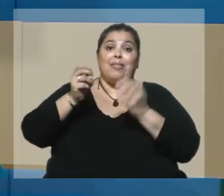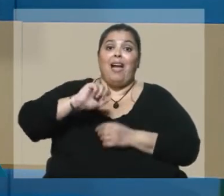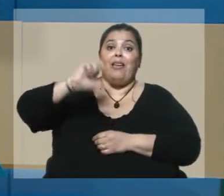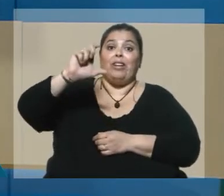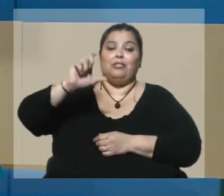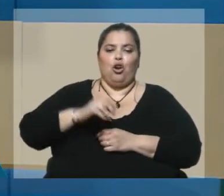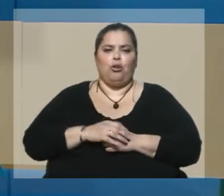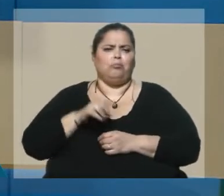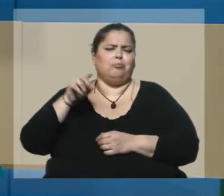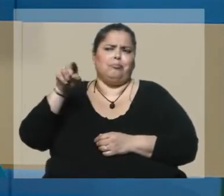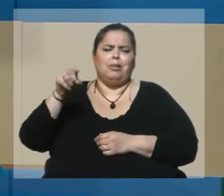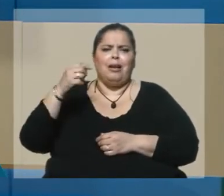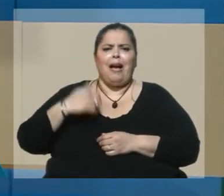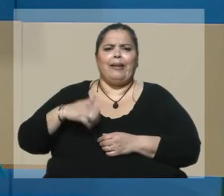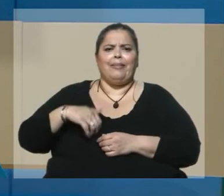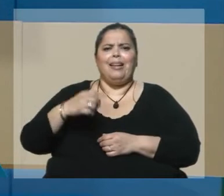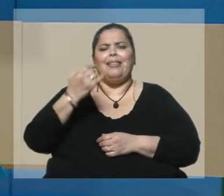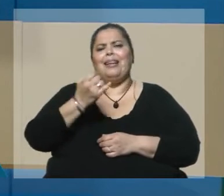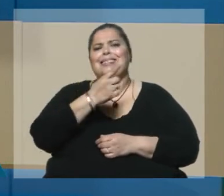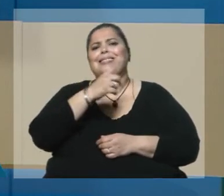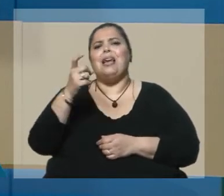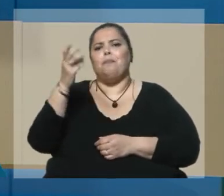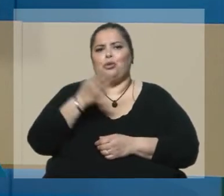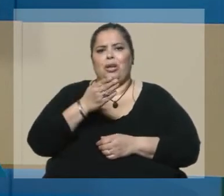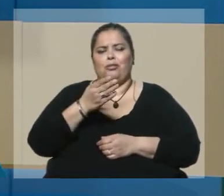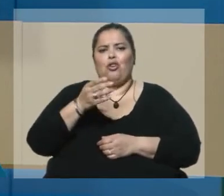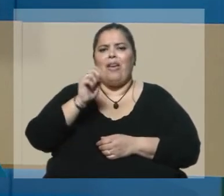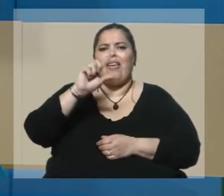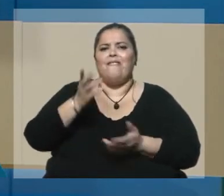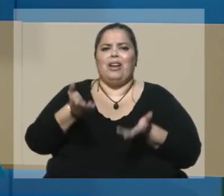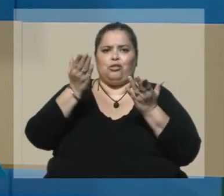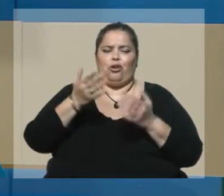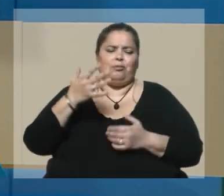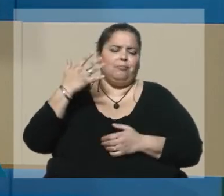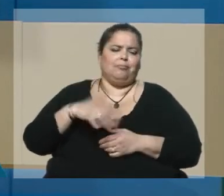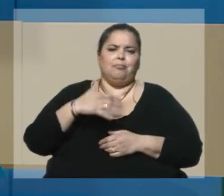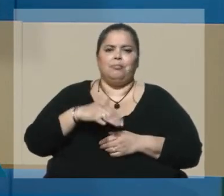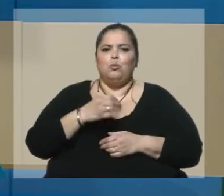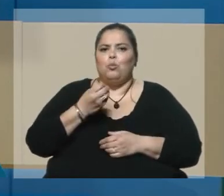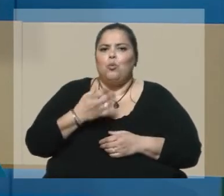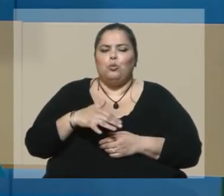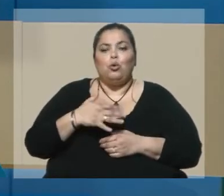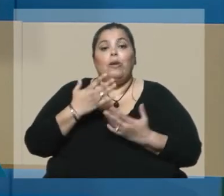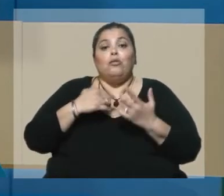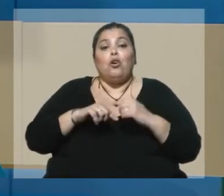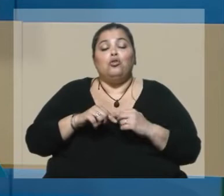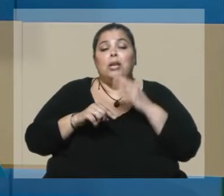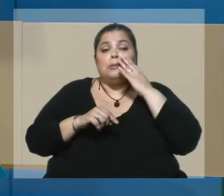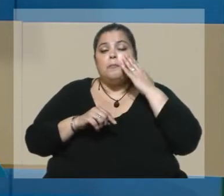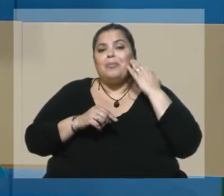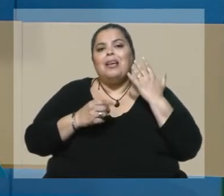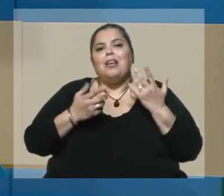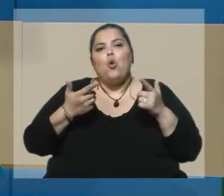capaz que lleva 15 está con ya casi 100% de inflación está con inflaciones seis siete por ciento por mes entonces En definitiva no hay vuelta